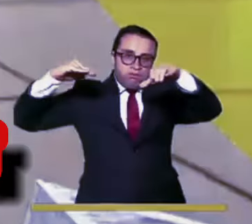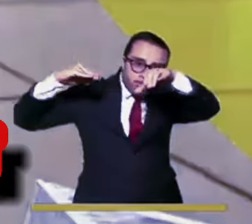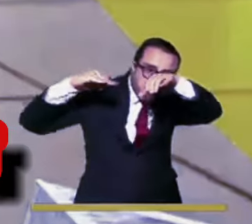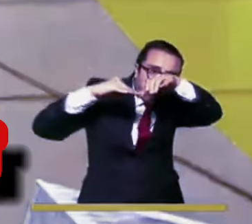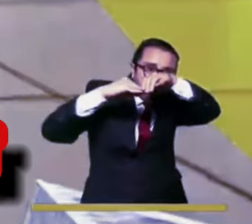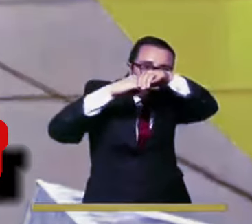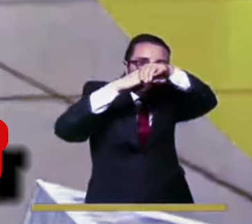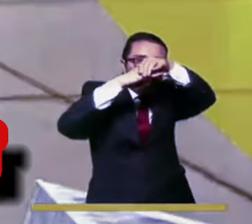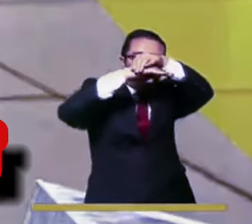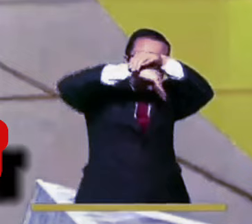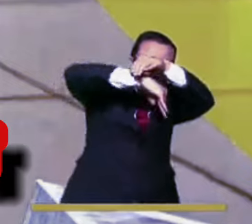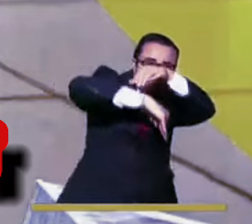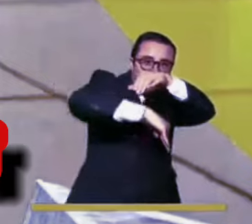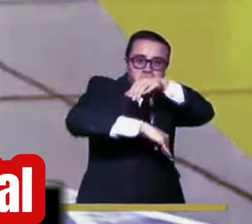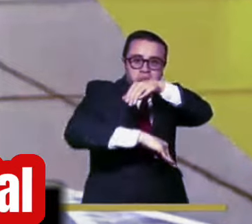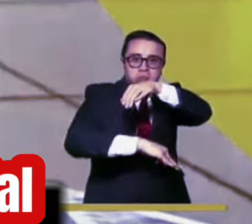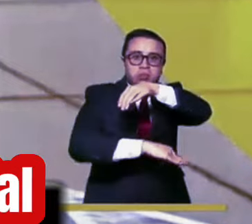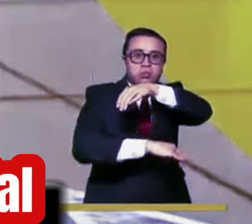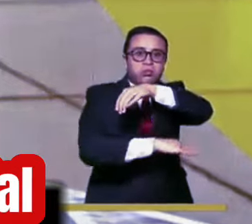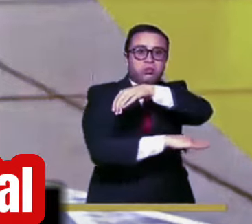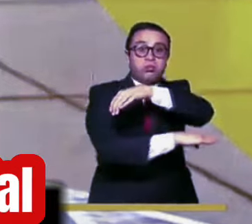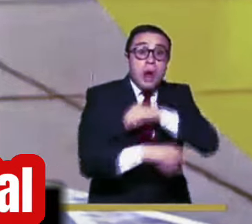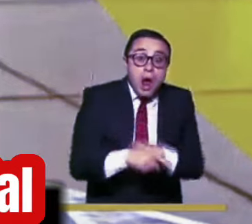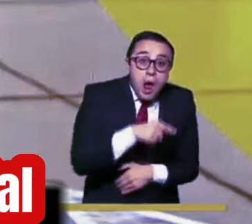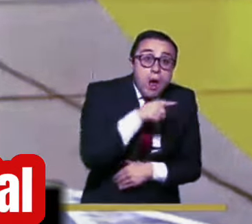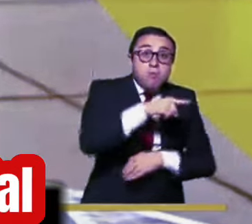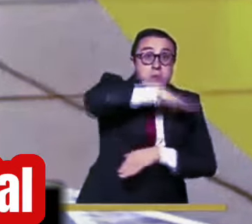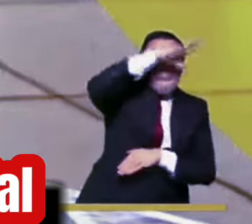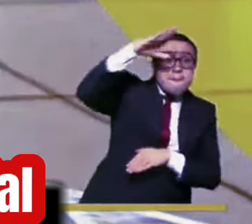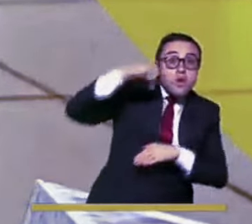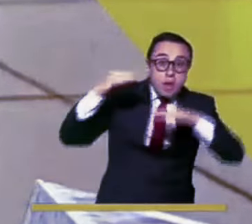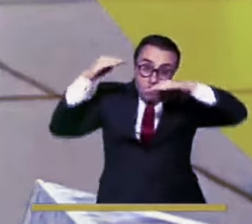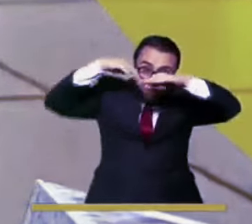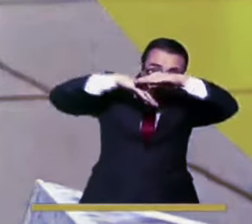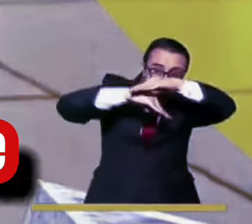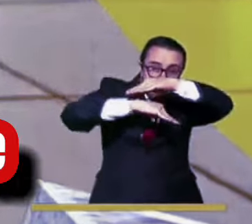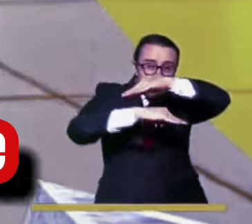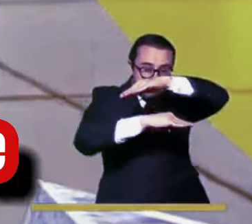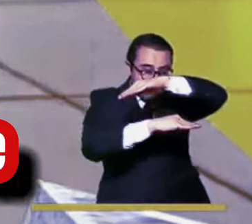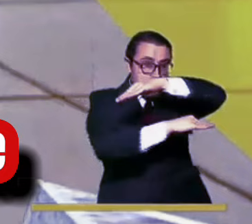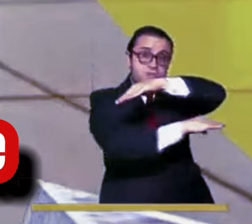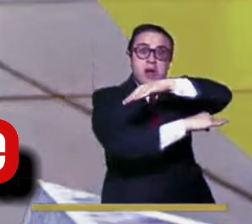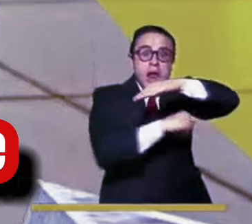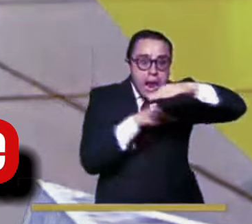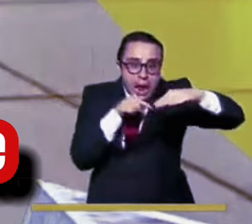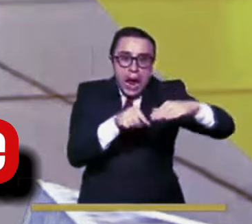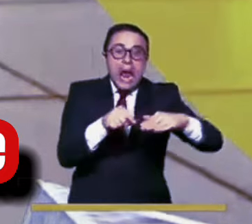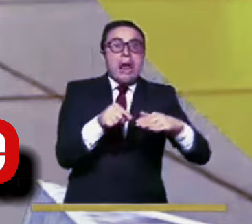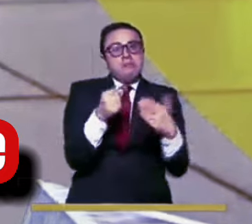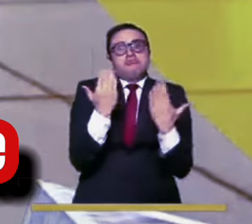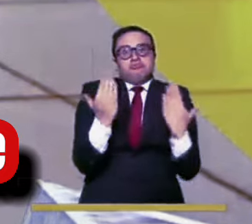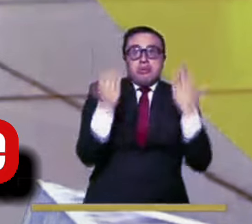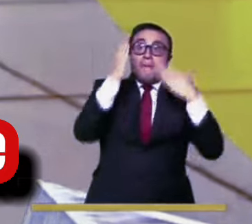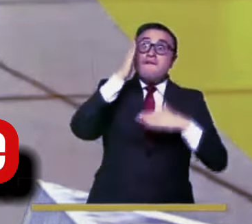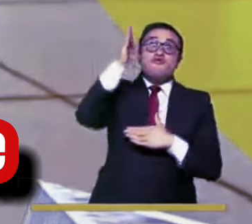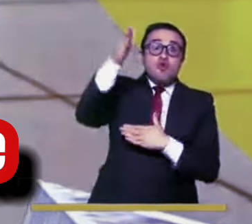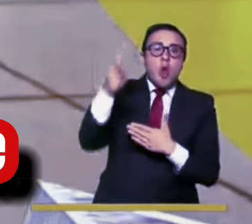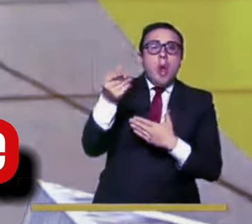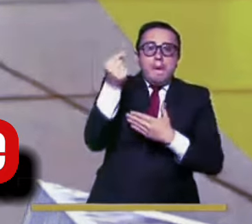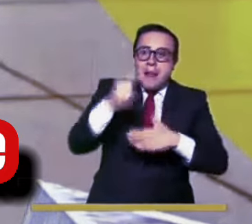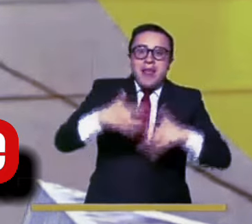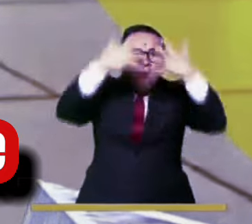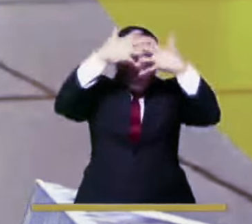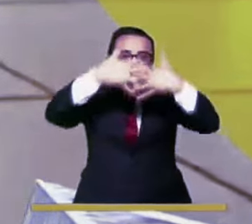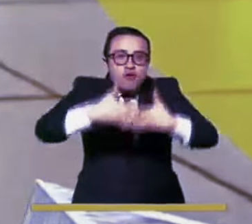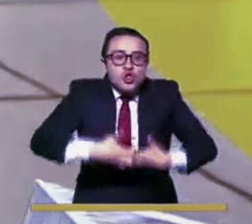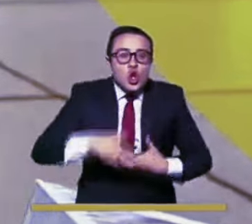la misma pendiente a ser subterráneo al interior de la colina del borde oriental. Esto hace que el costo operacional de todos